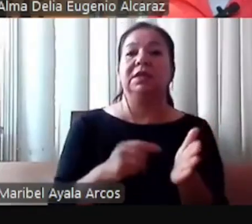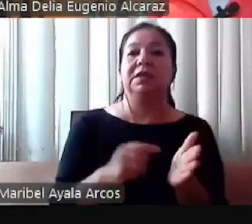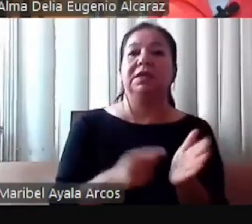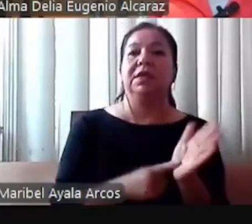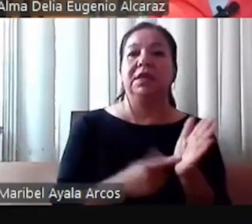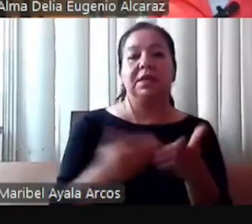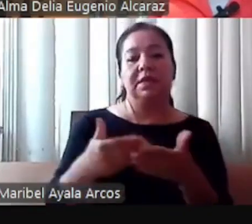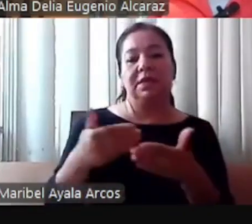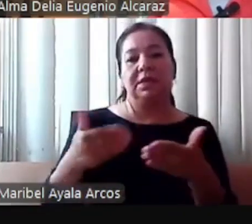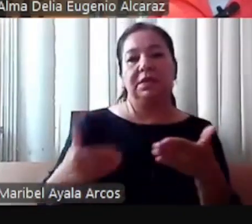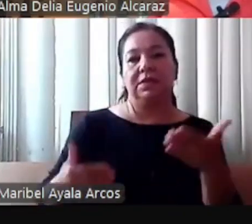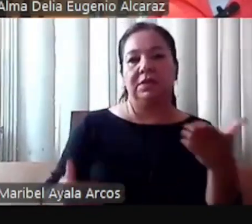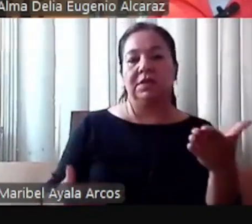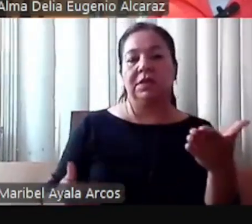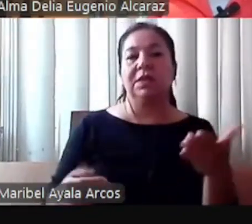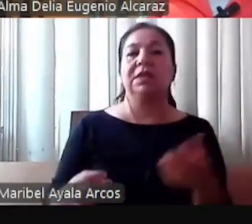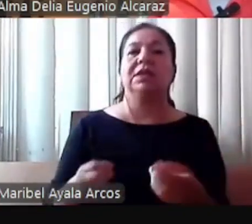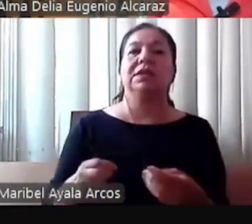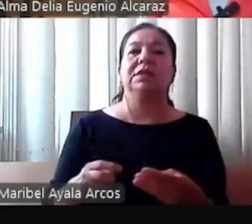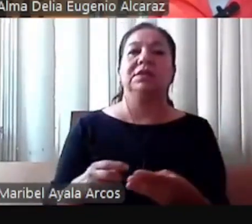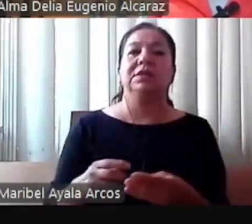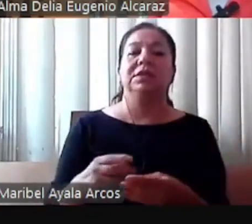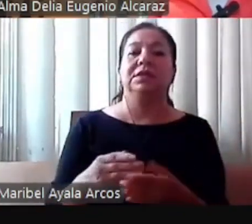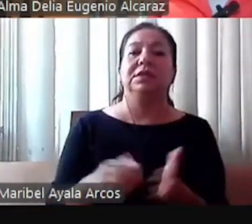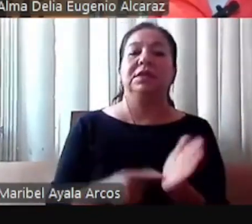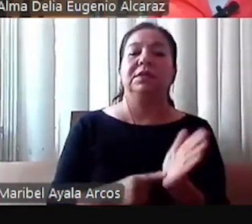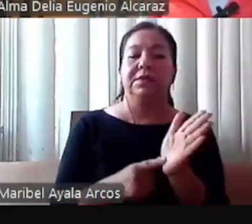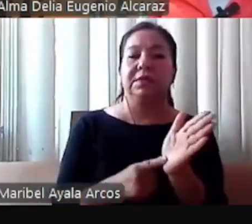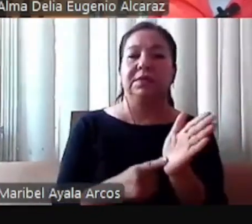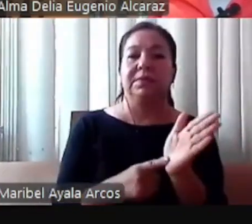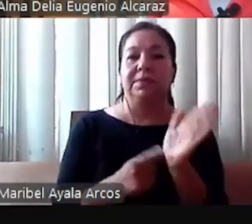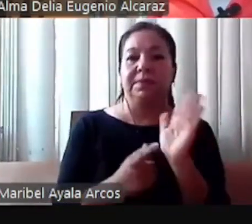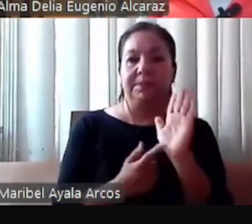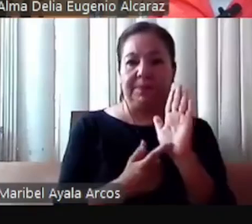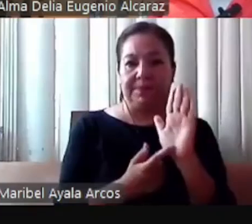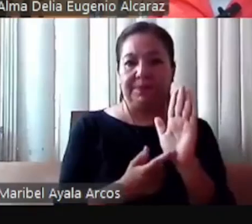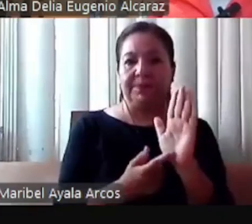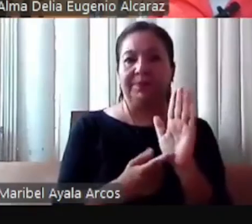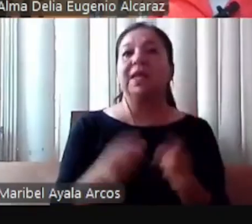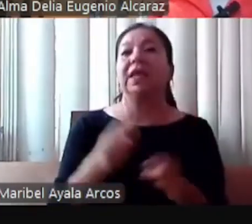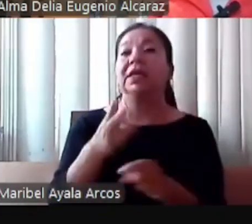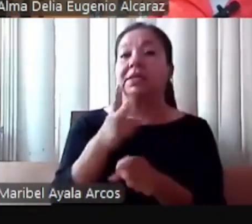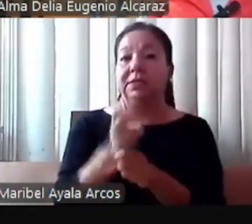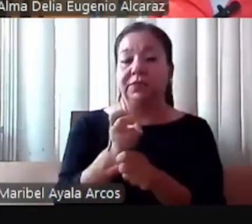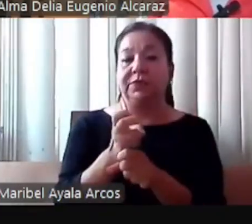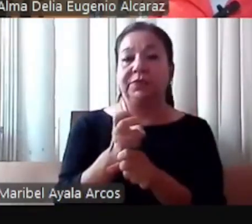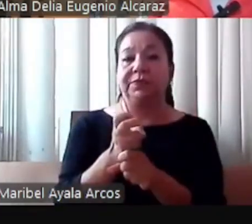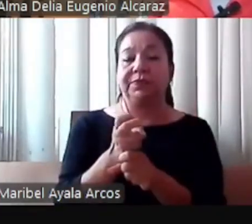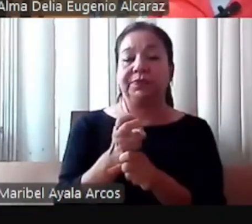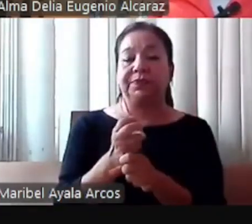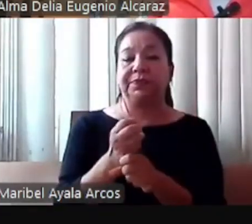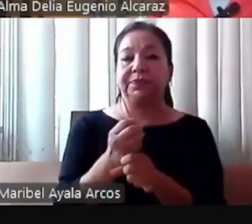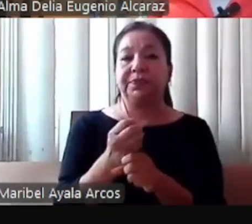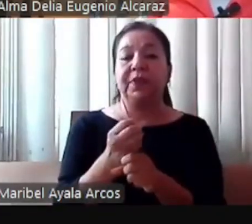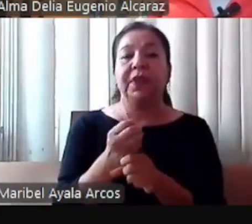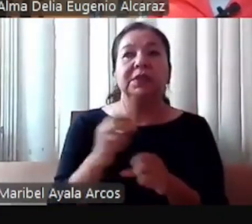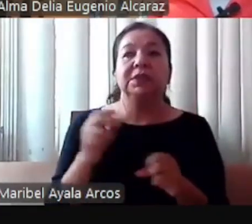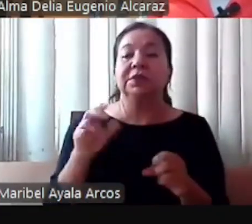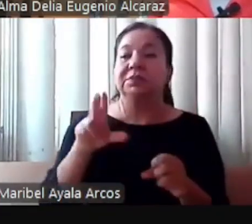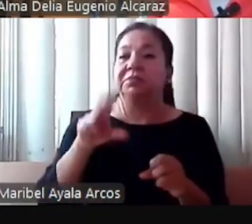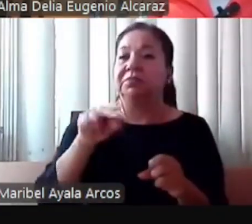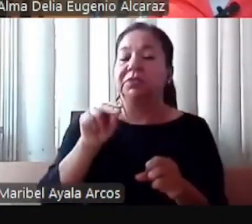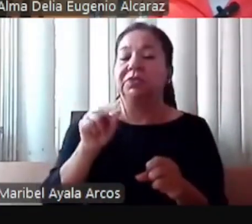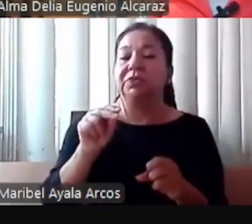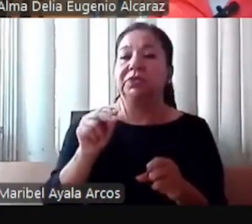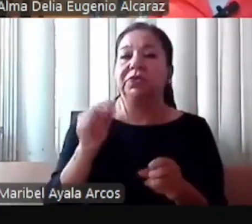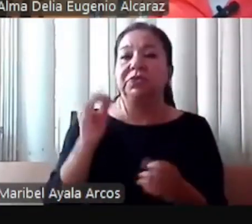en el considerando tercero del presente fallo. Segundo, es inexistente la infracción consistente en actos anticipados de